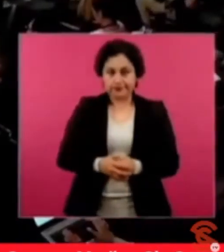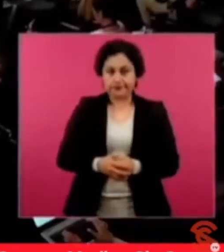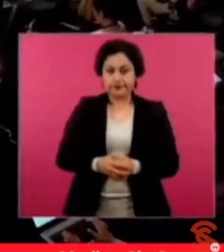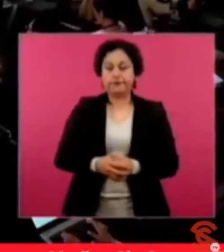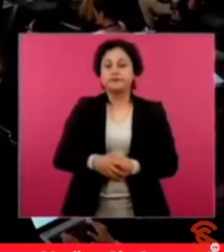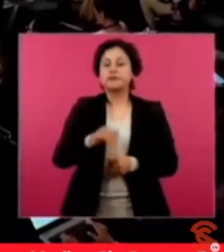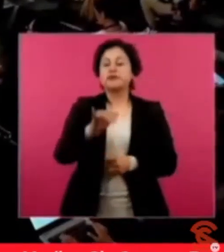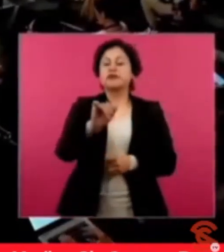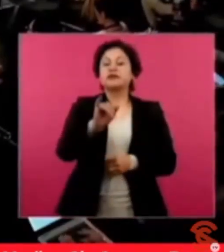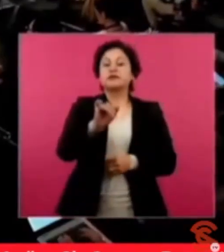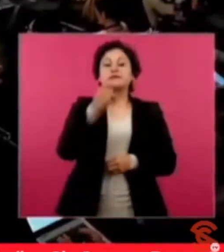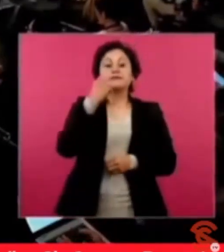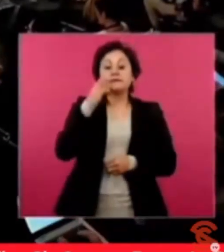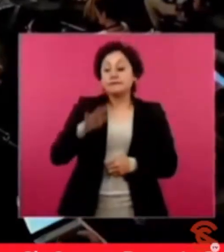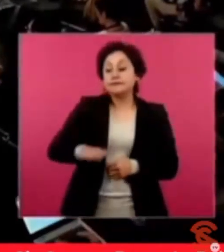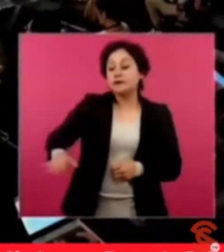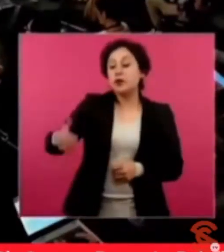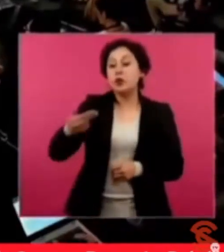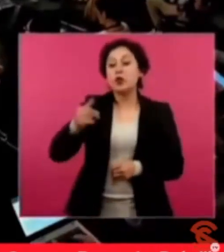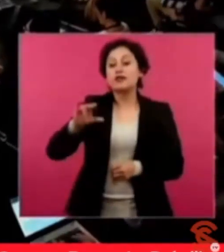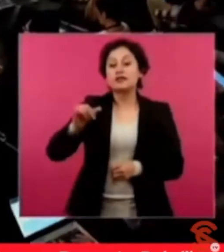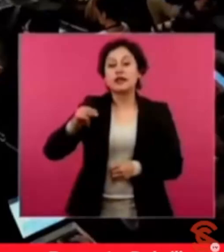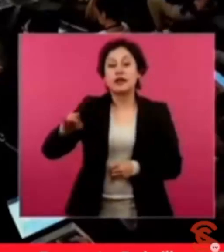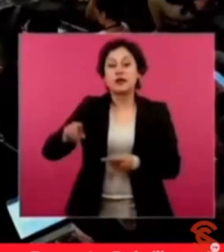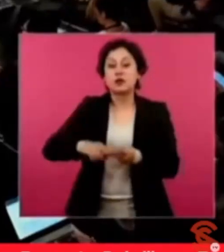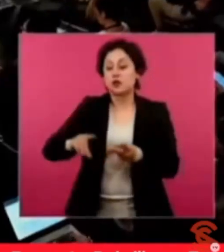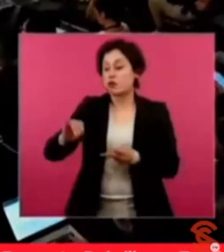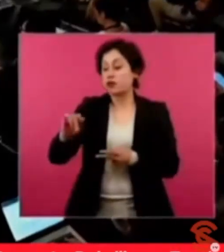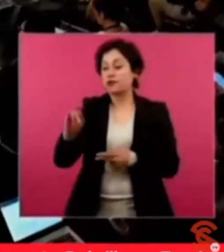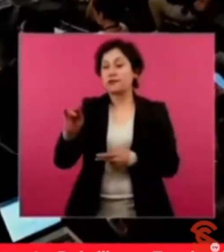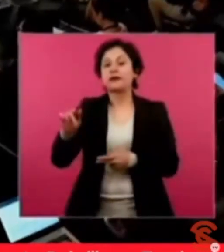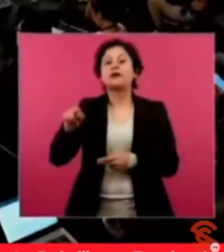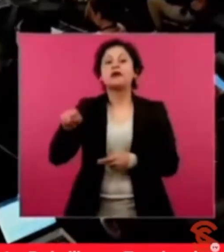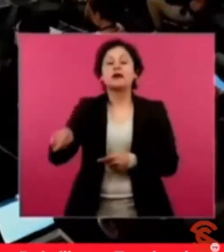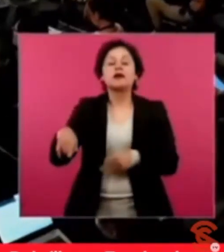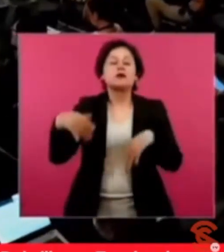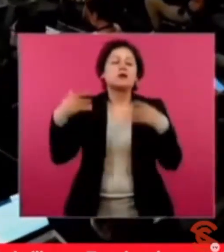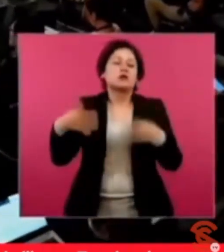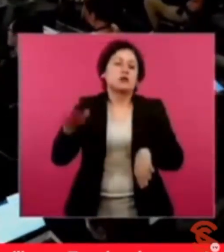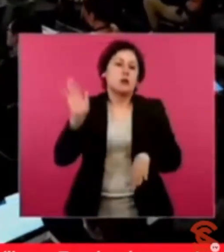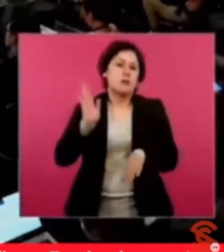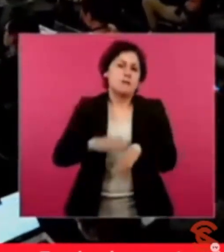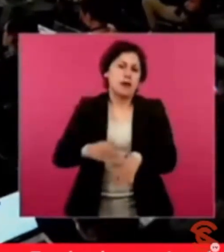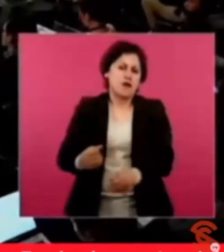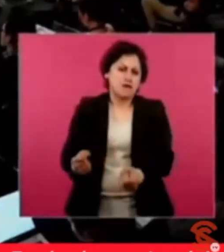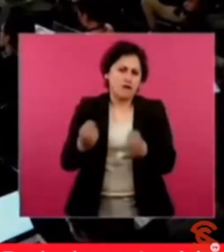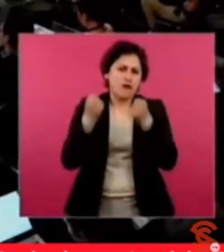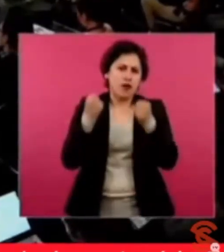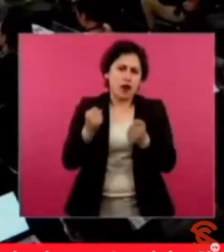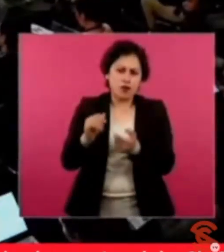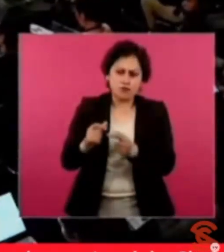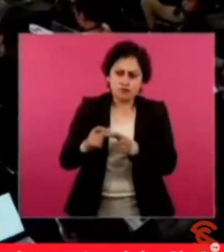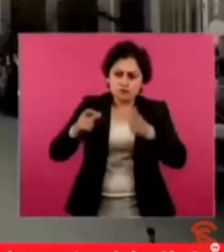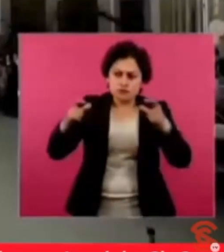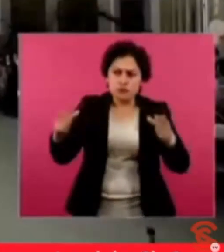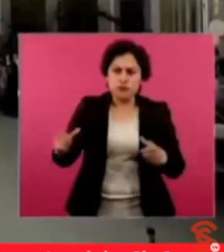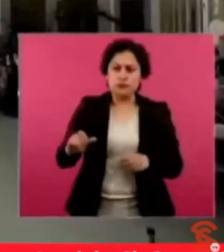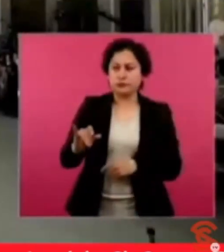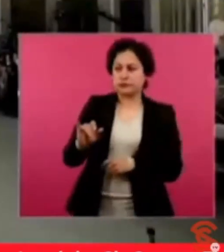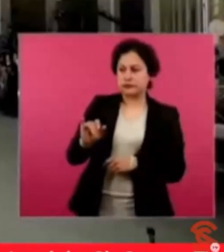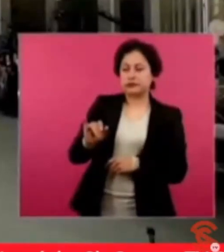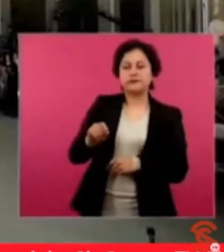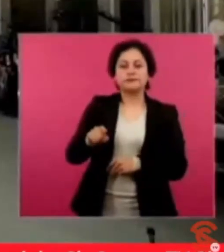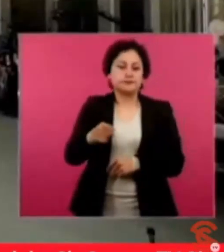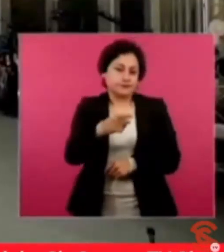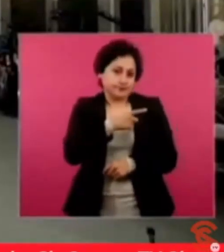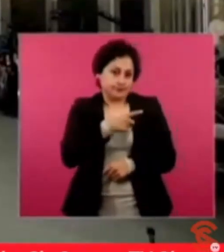Sí, solo en Huauchinango y Aguazotepec es donde más ha incrementado en Puebla, sí, en esa zona, y sería bueno estar al